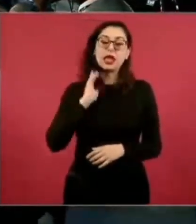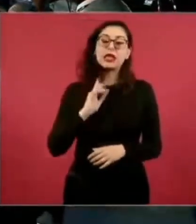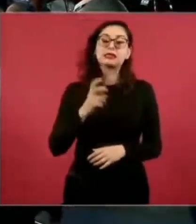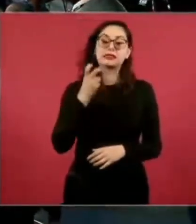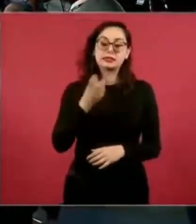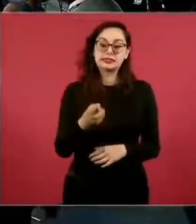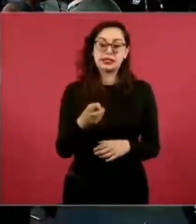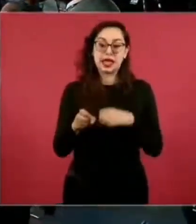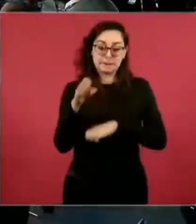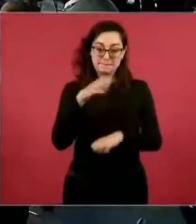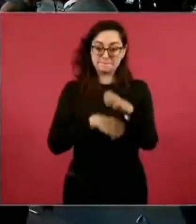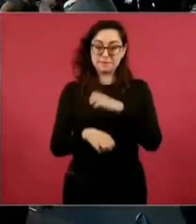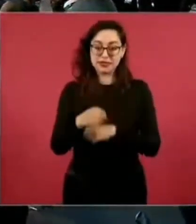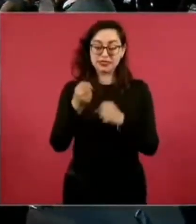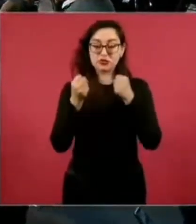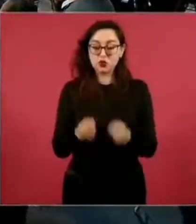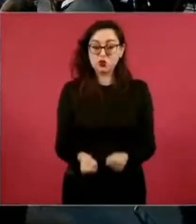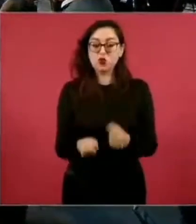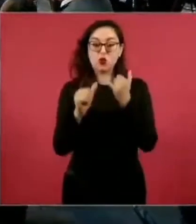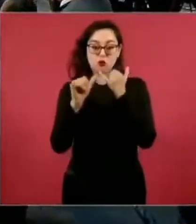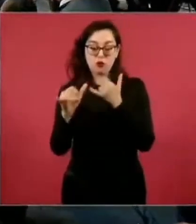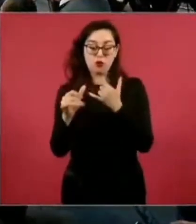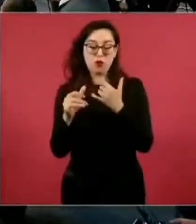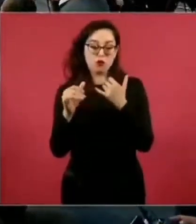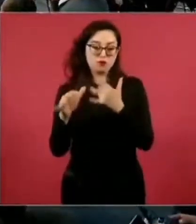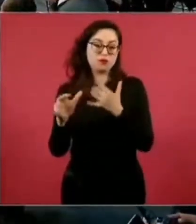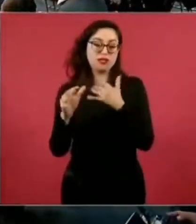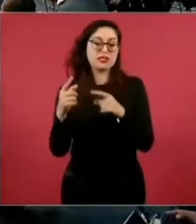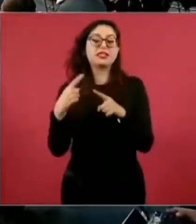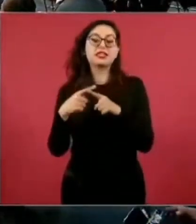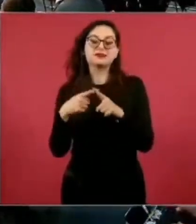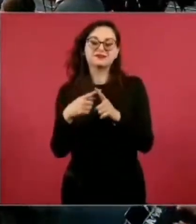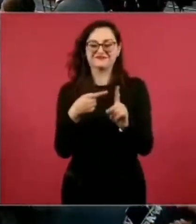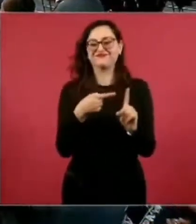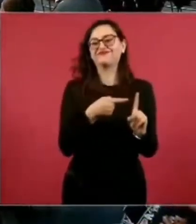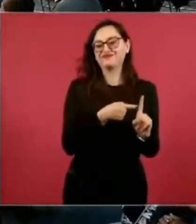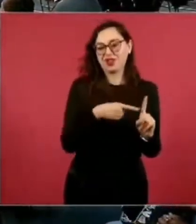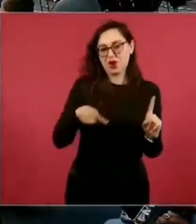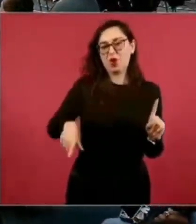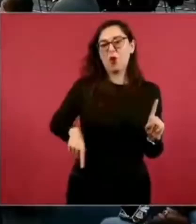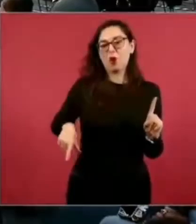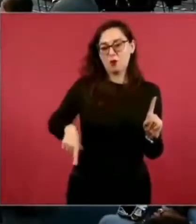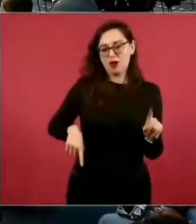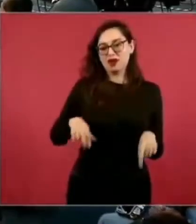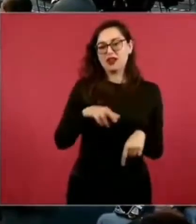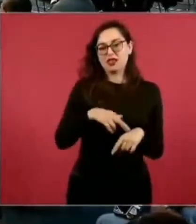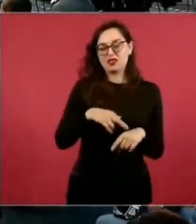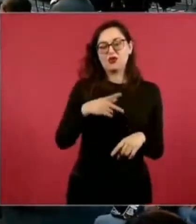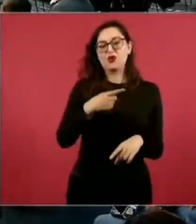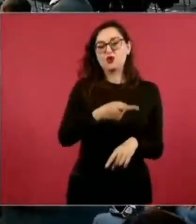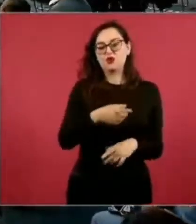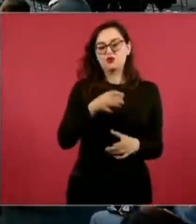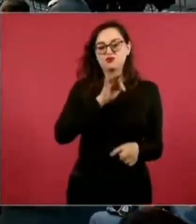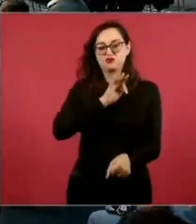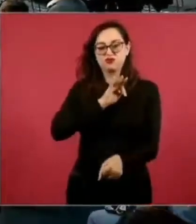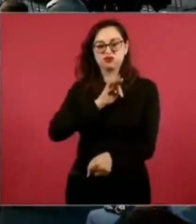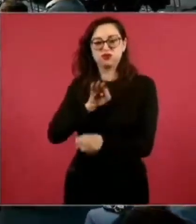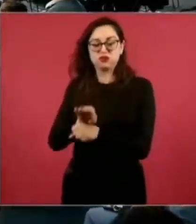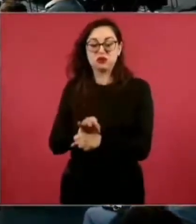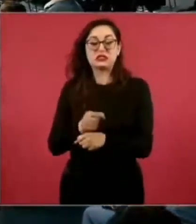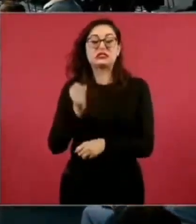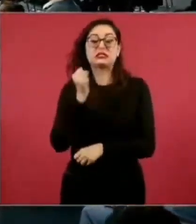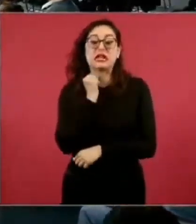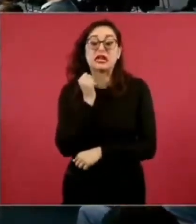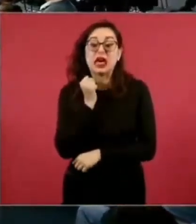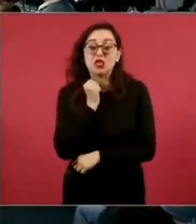es una empresa promovida y protegida por Ismael García Cabeza de Vaca, senador, acaba de salir y va a ser diputado